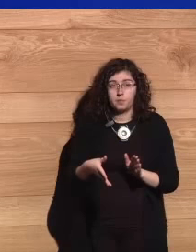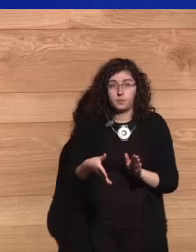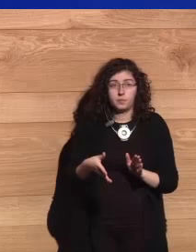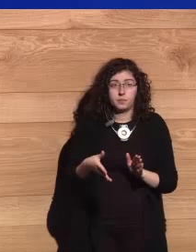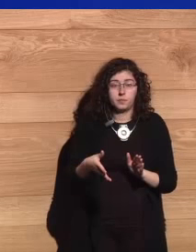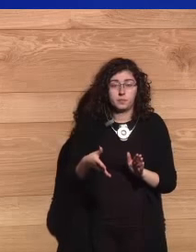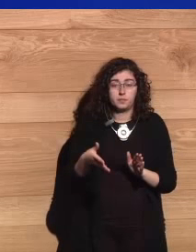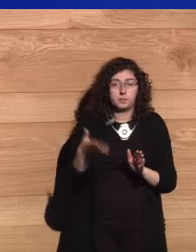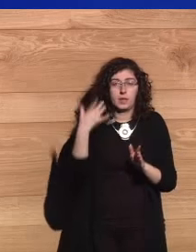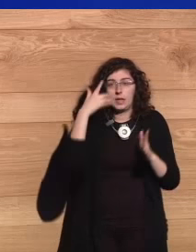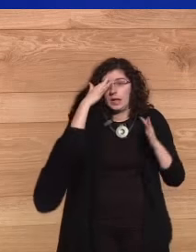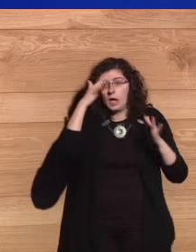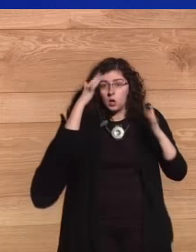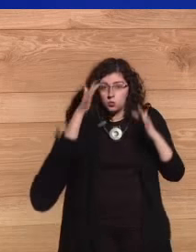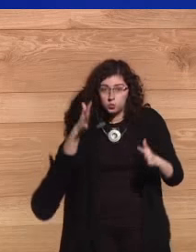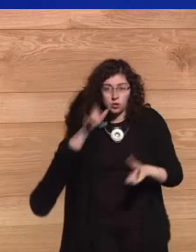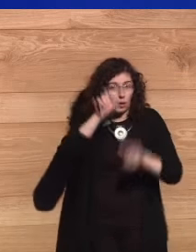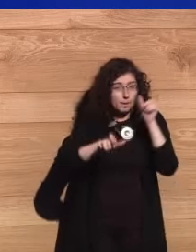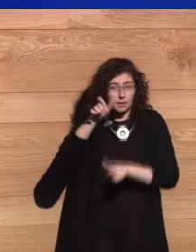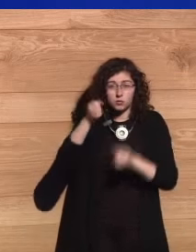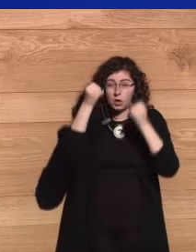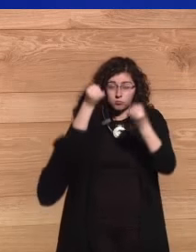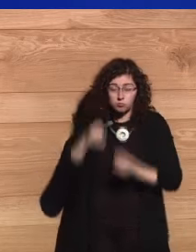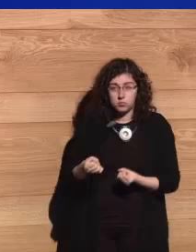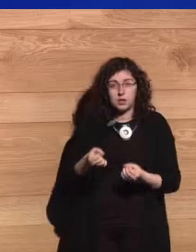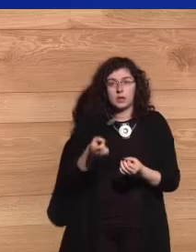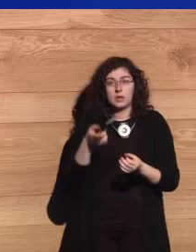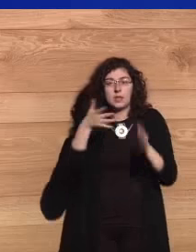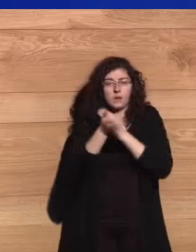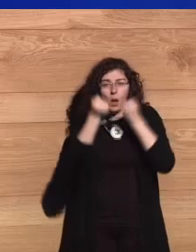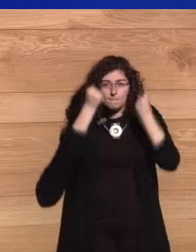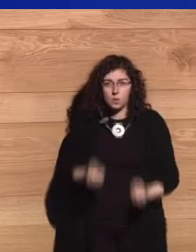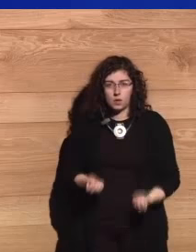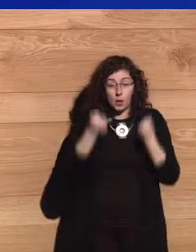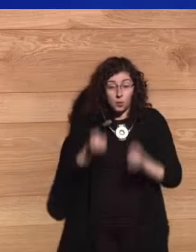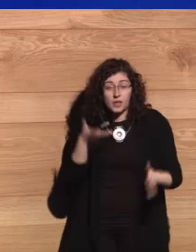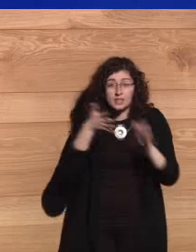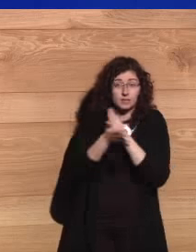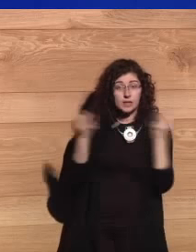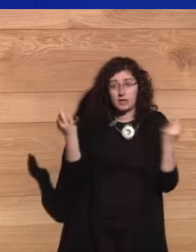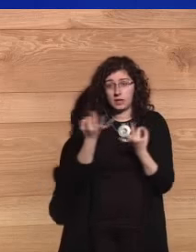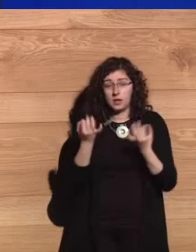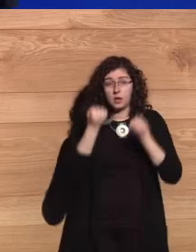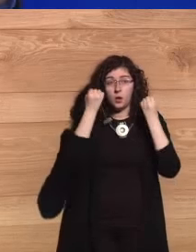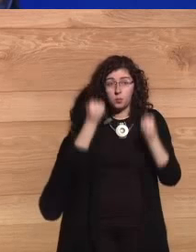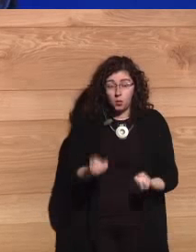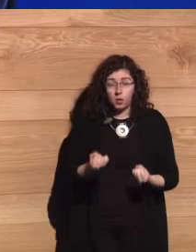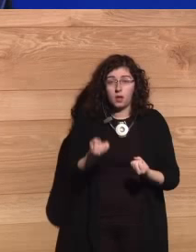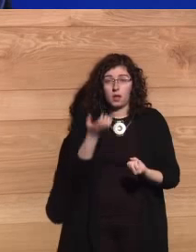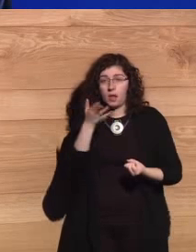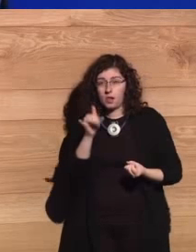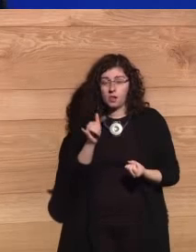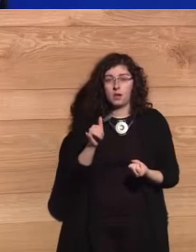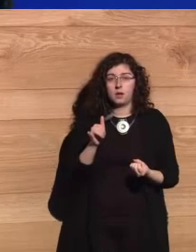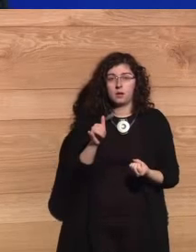más tempranas el sueño de los grandes del mundo ha sido el poder. El poder, y ese poder es el tener el poder